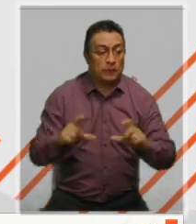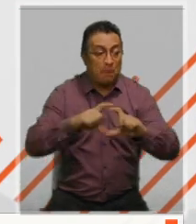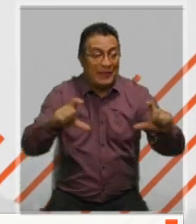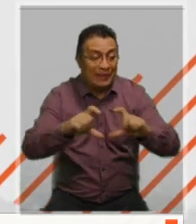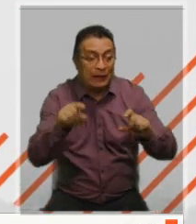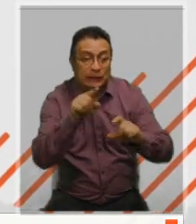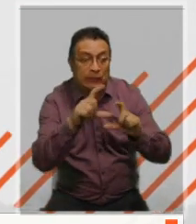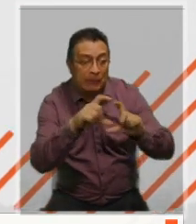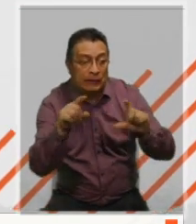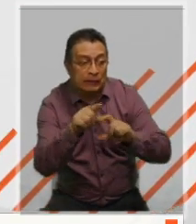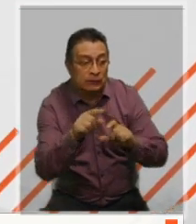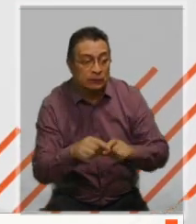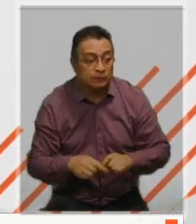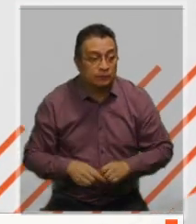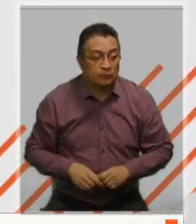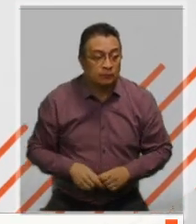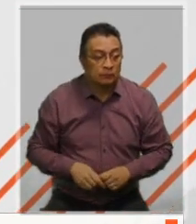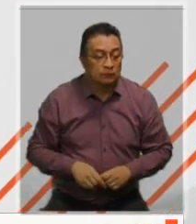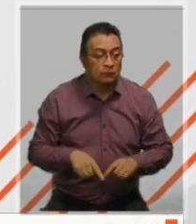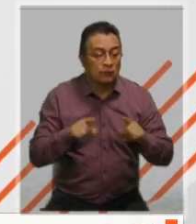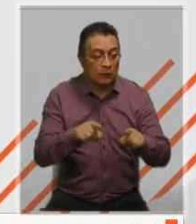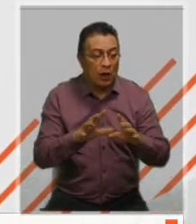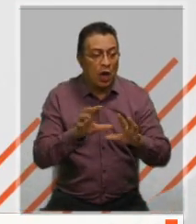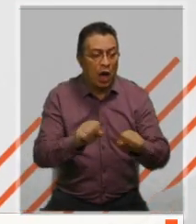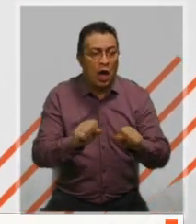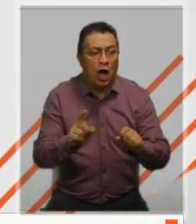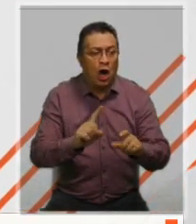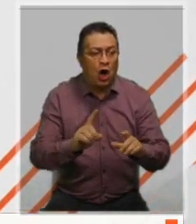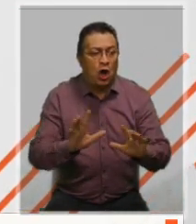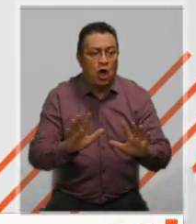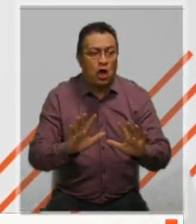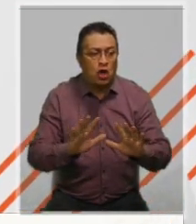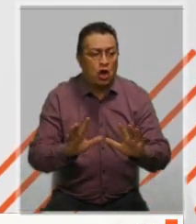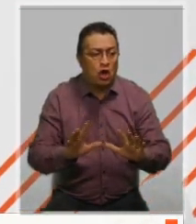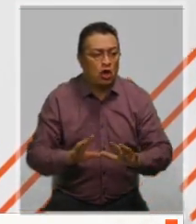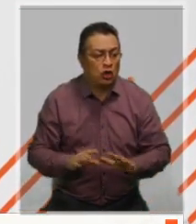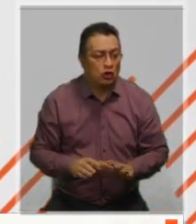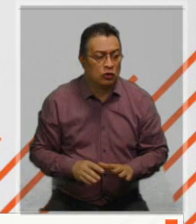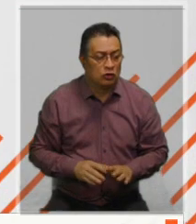patente! ¡Ay, que lo dejen, que lo dejen, que lo dejen, que lo dejen! ¡No, no, no, no, no, no, no, no!